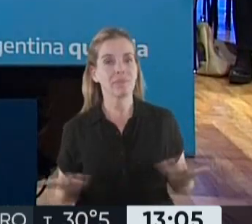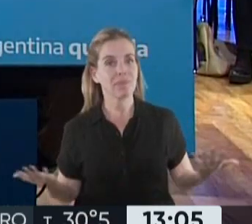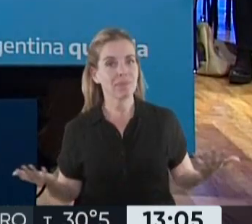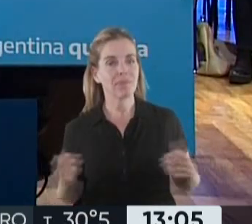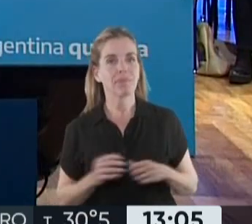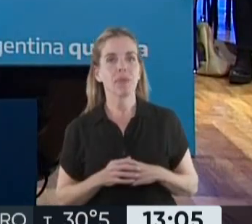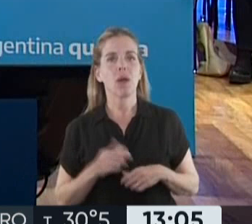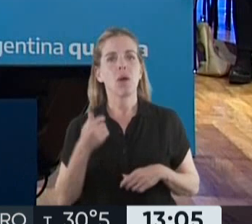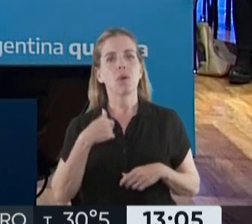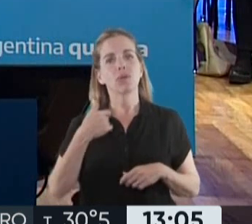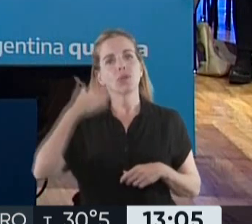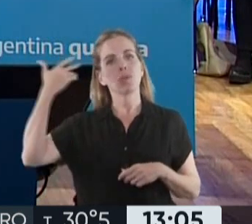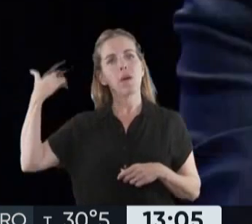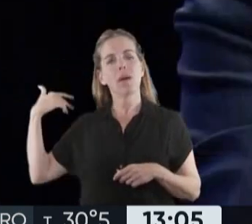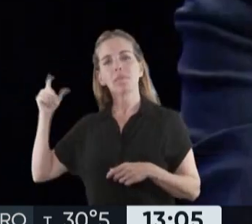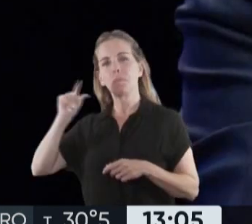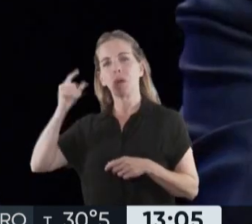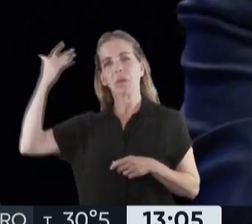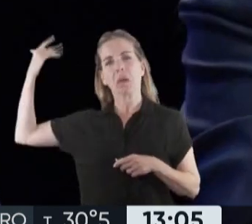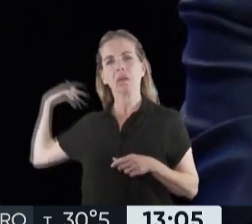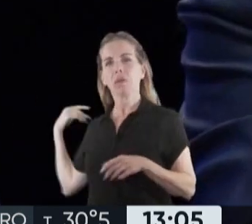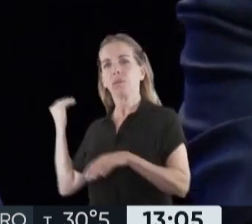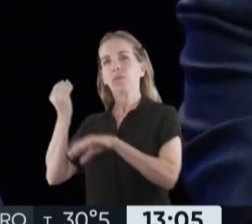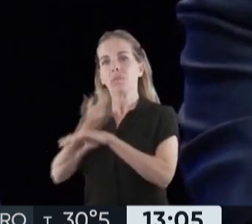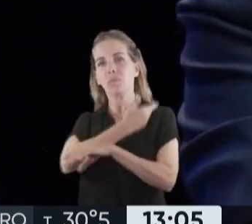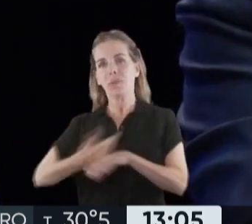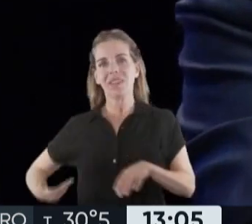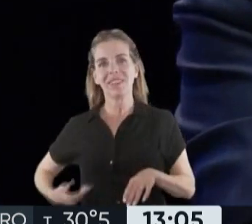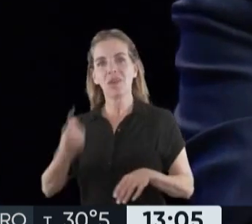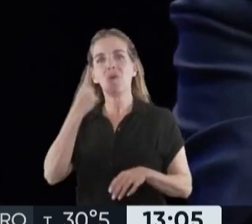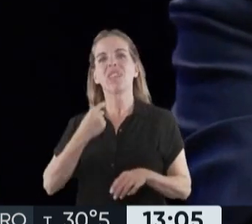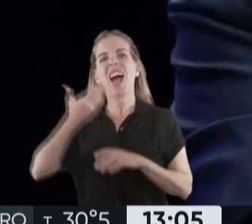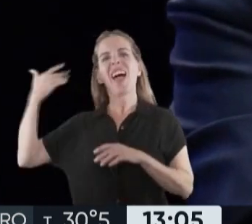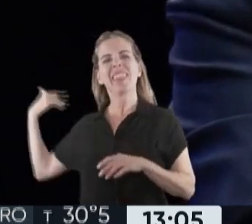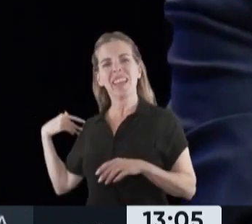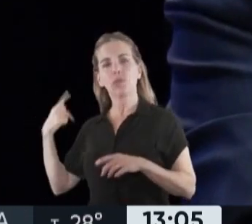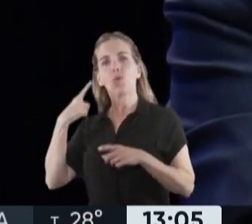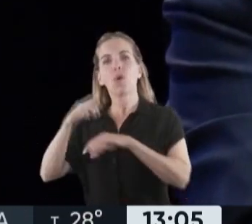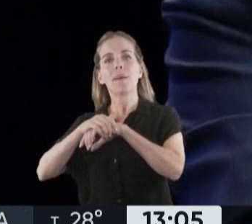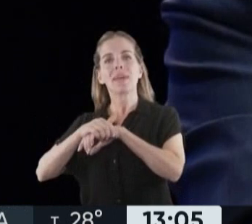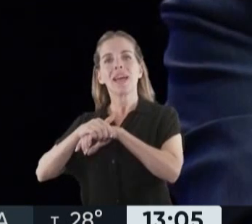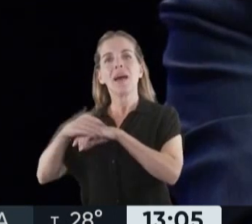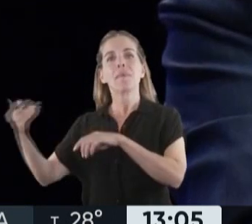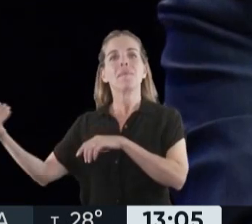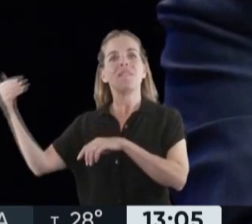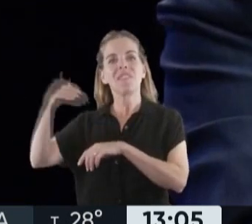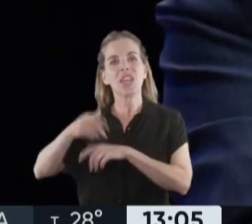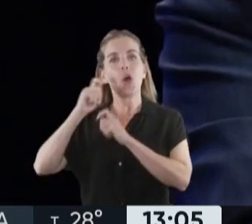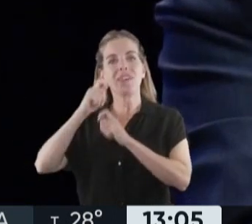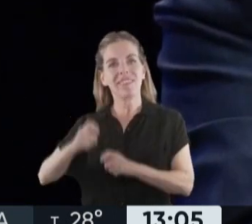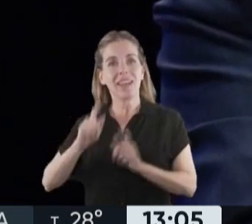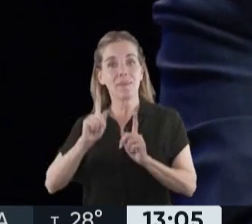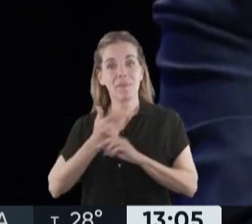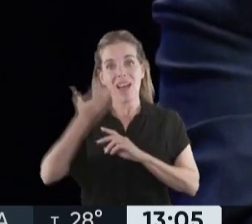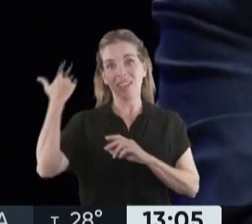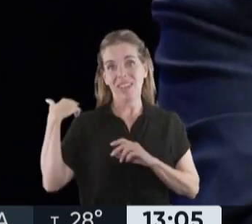cuando estaba por asumir, un día vino a verme mi querida amiga Alicia Bárcena. Ayer estuve 3 horas charlando con